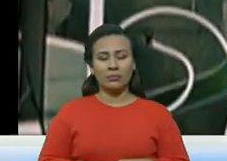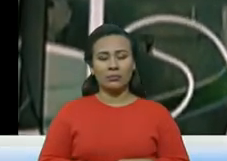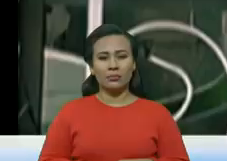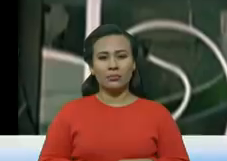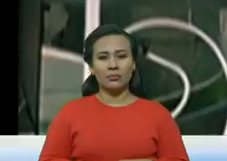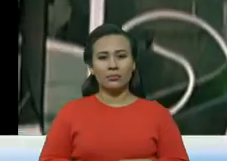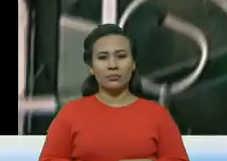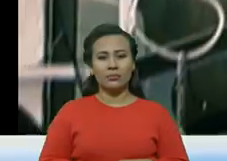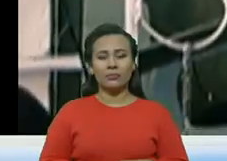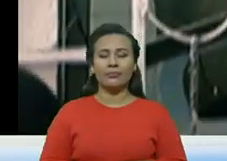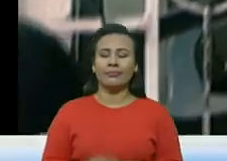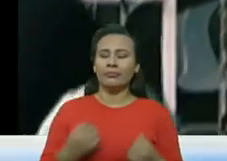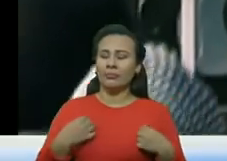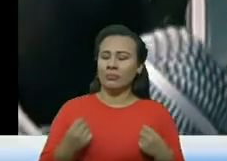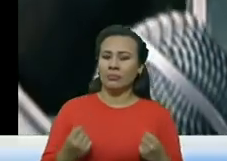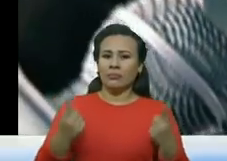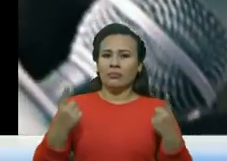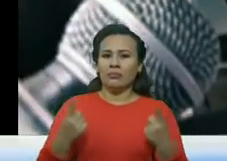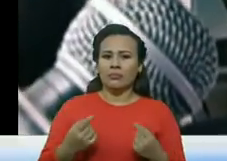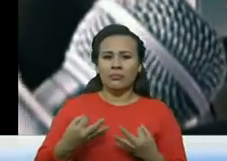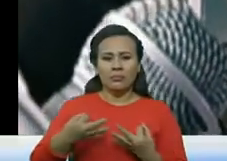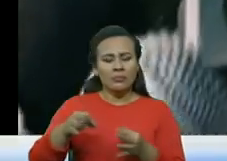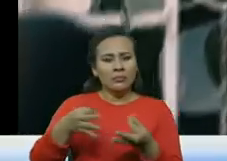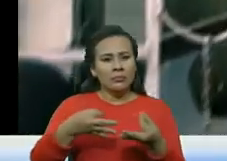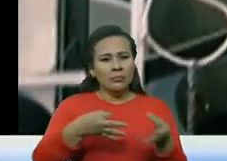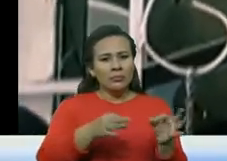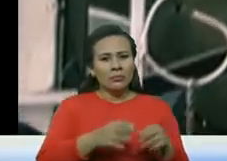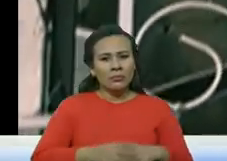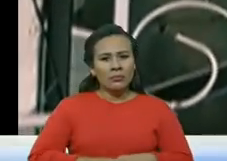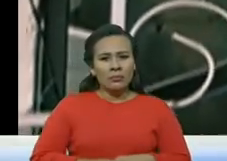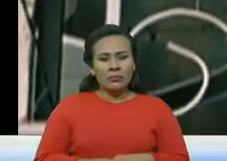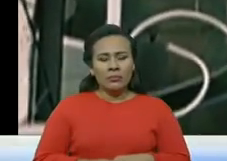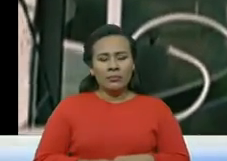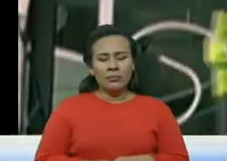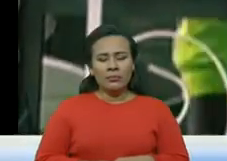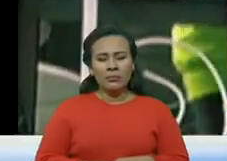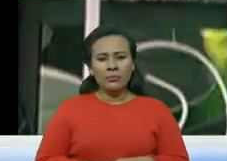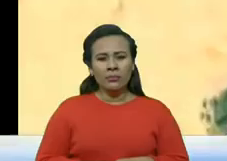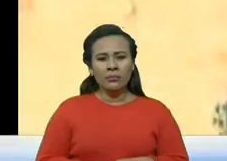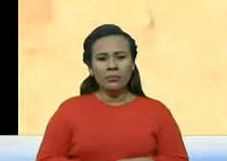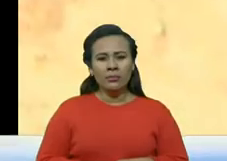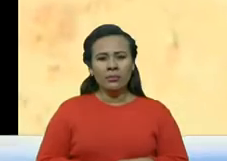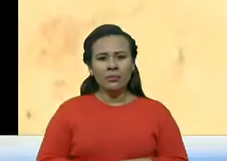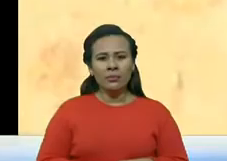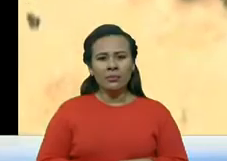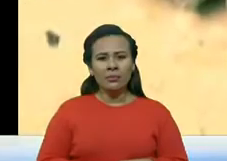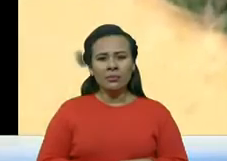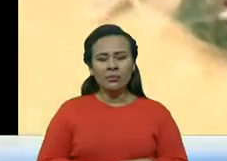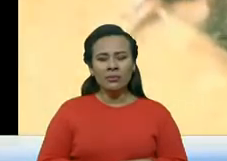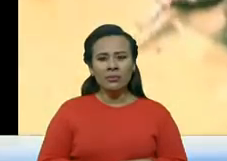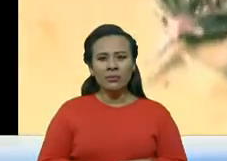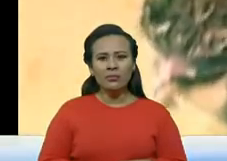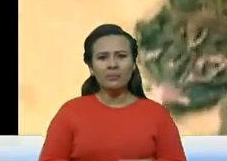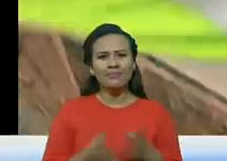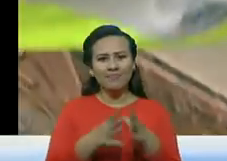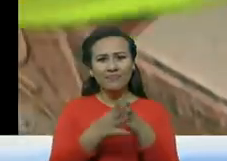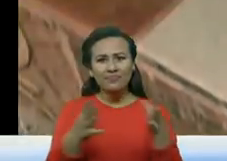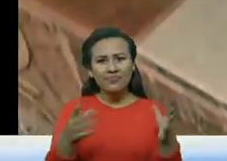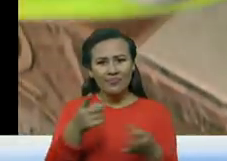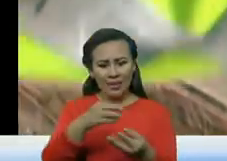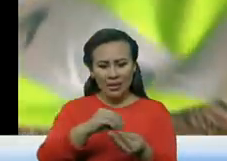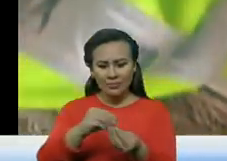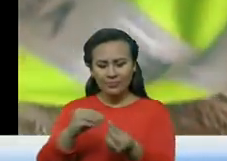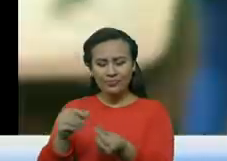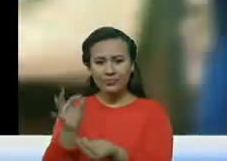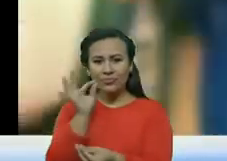cada vez hay otro tipo de modos de operar de las personas que están dedicadas a esto. La gran cantidad de